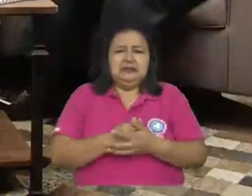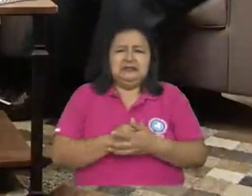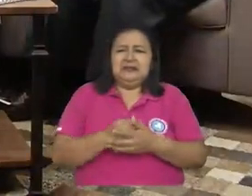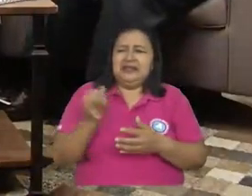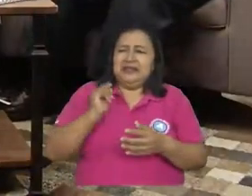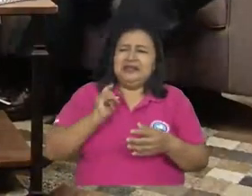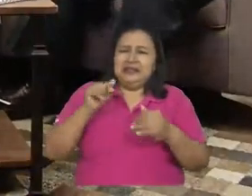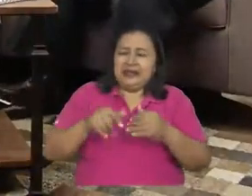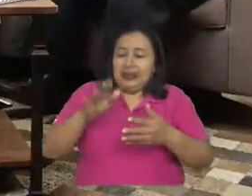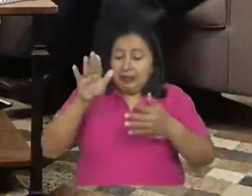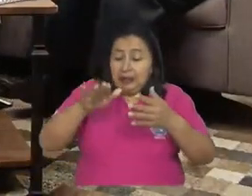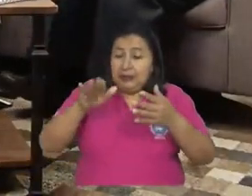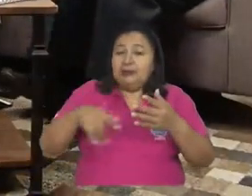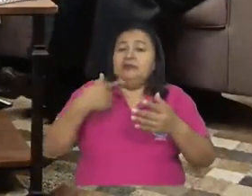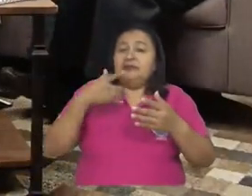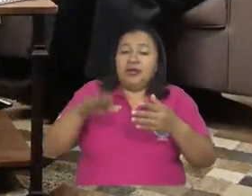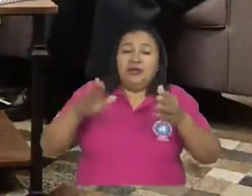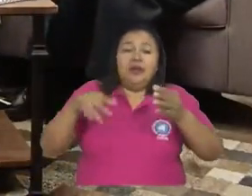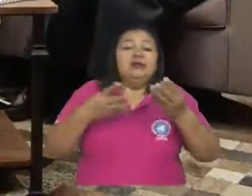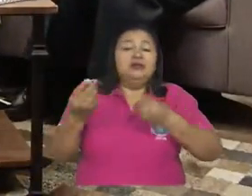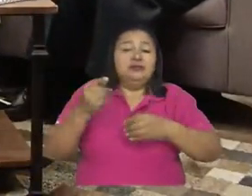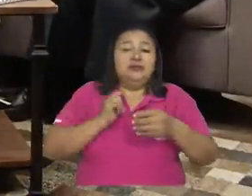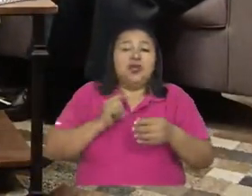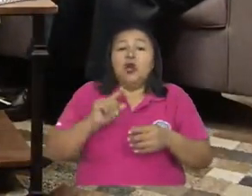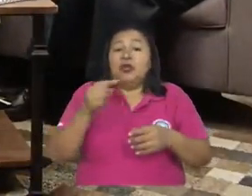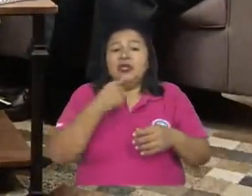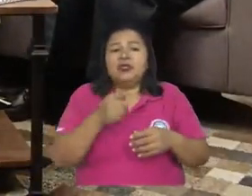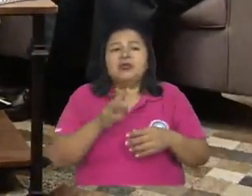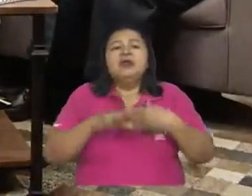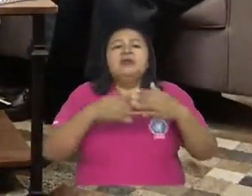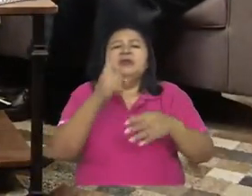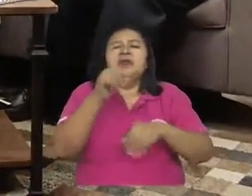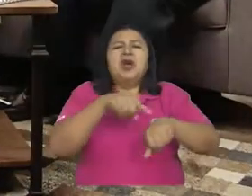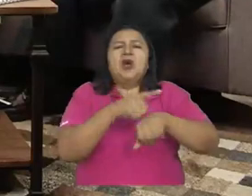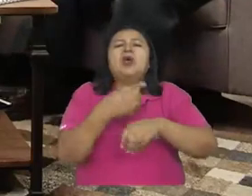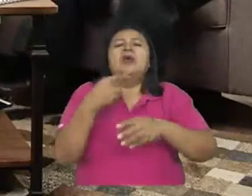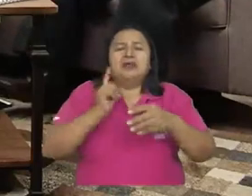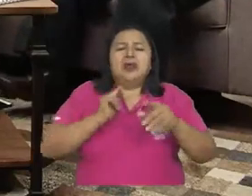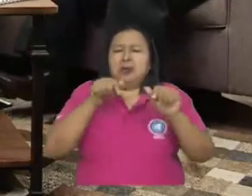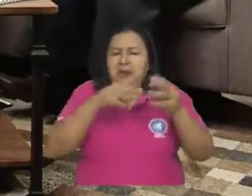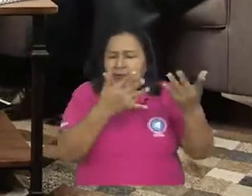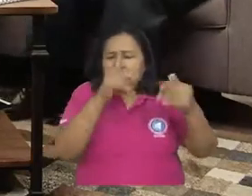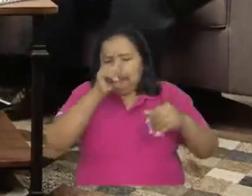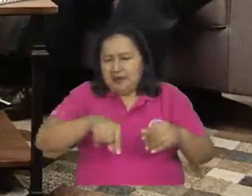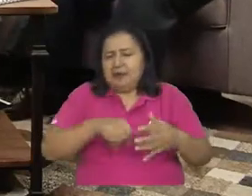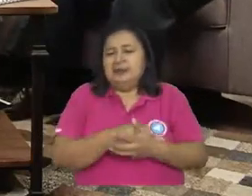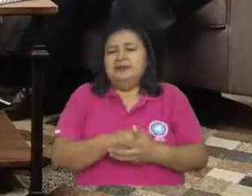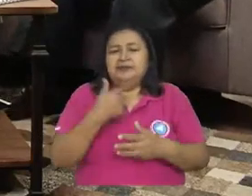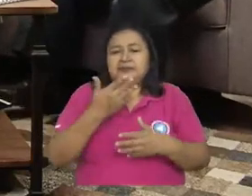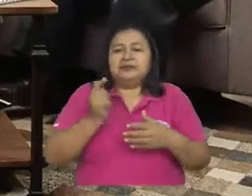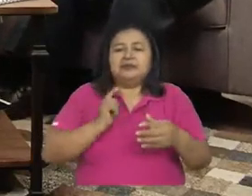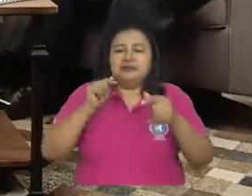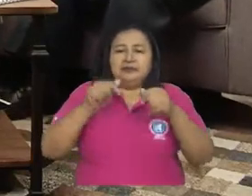hacen un descuento y te venden y te acomodan. Te rinde, pasada en una hora que te lo tengo.